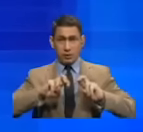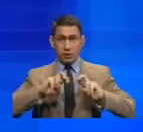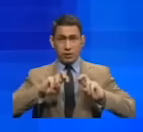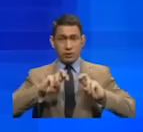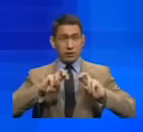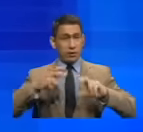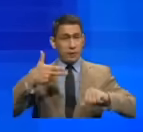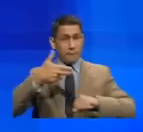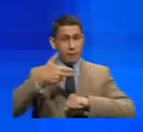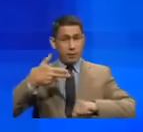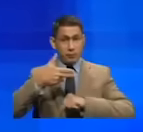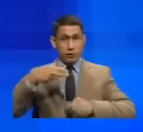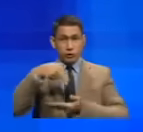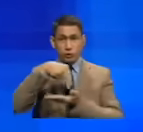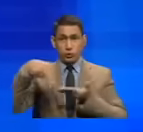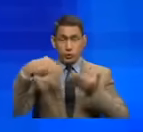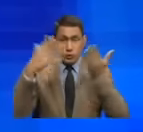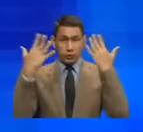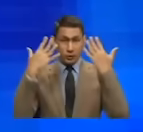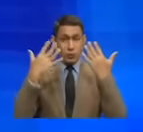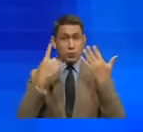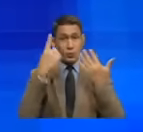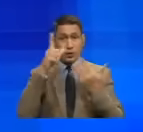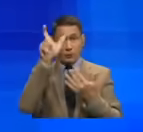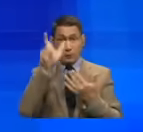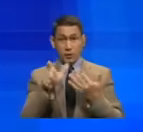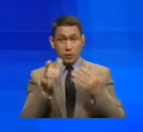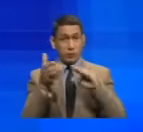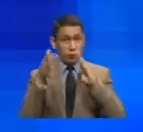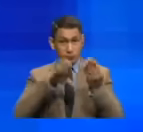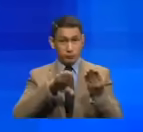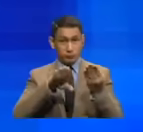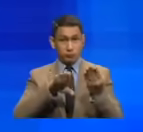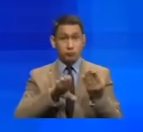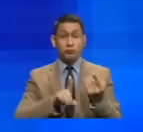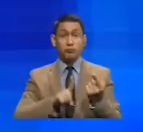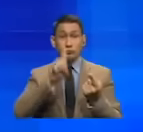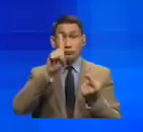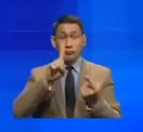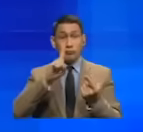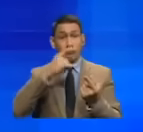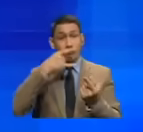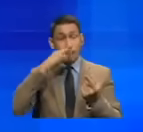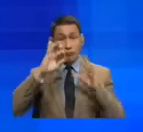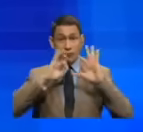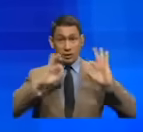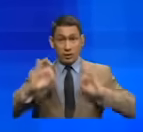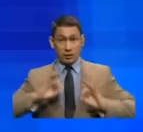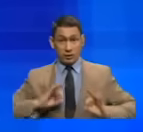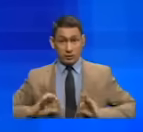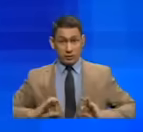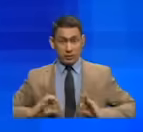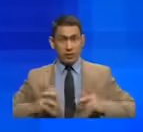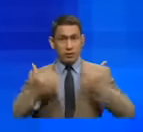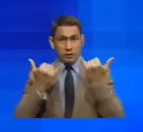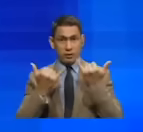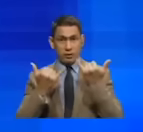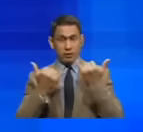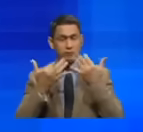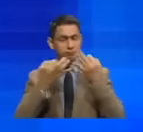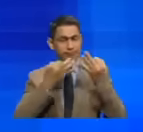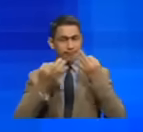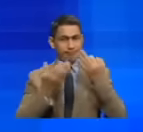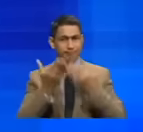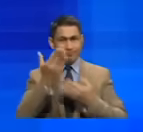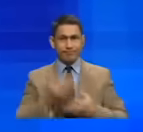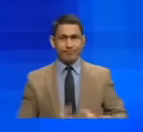en el norte de Guayaquil, en la que una persona murió y un menor de edad resultó herido. Jorge García sigue el tema y